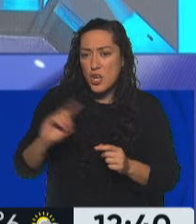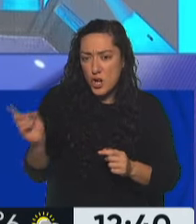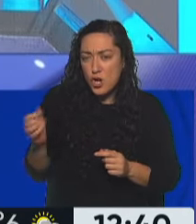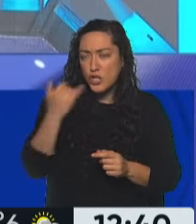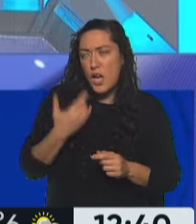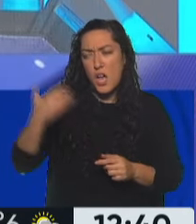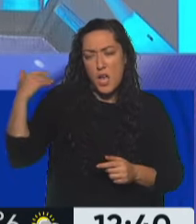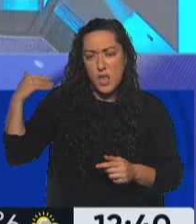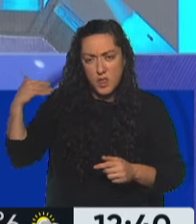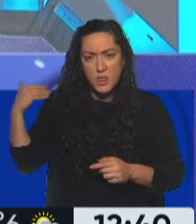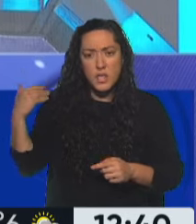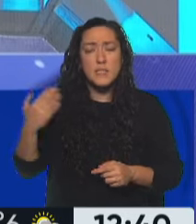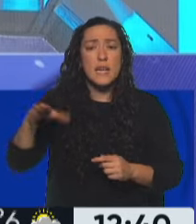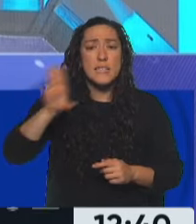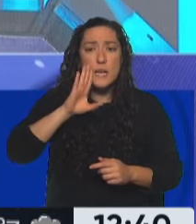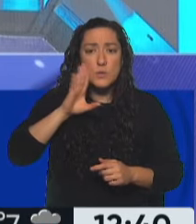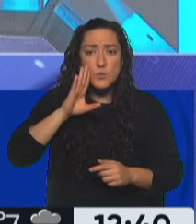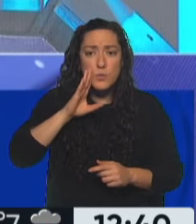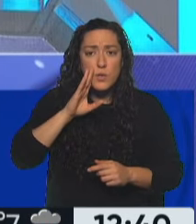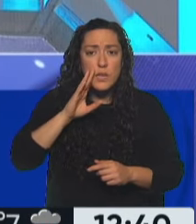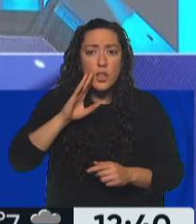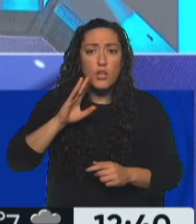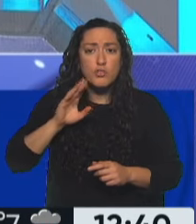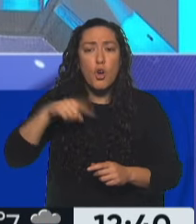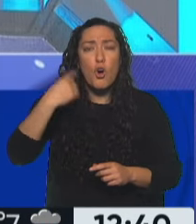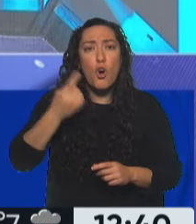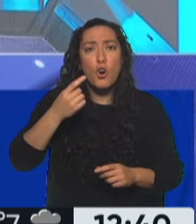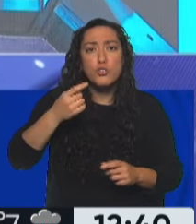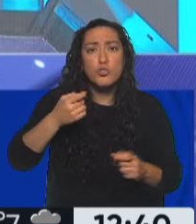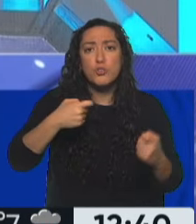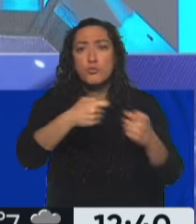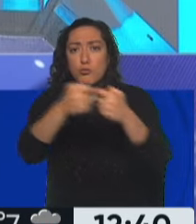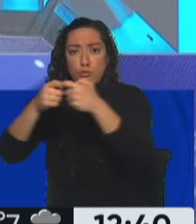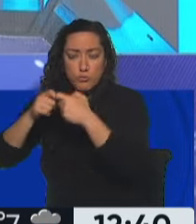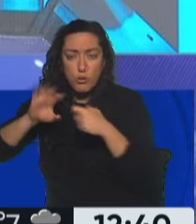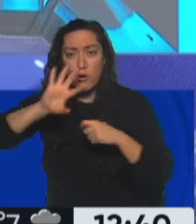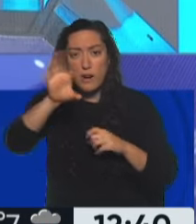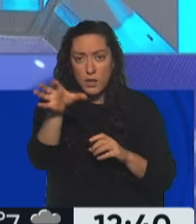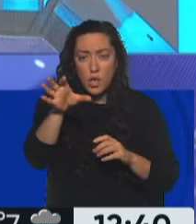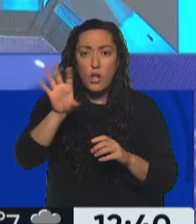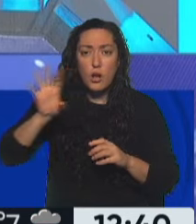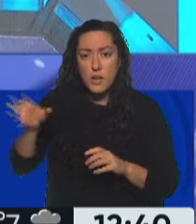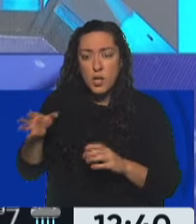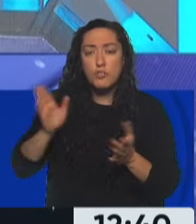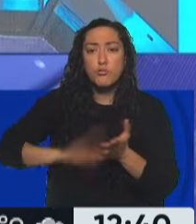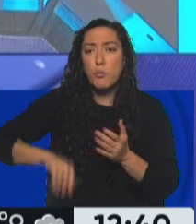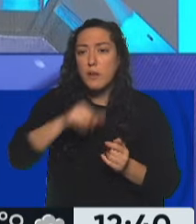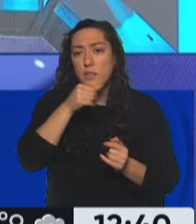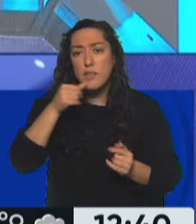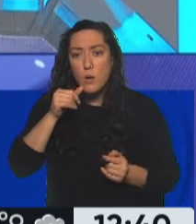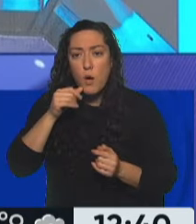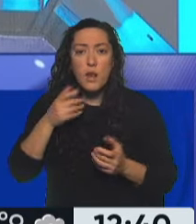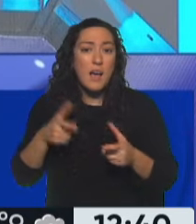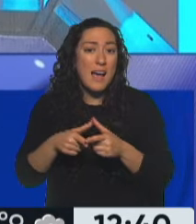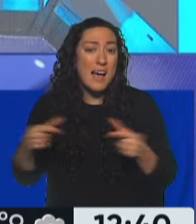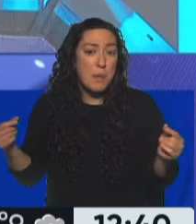hace tiempo, en el que Estados Unidos está jugando sus fichas con otros actores en la región respecto del conflicto con Taiwán. Japón sigue